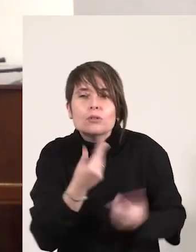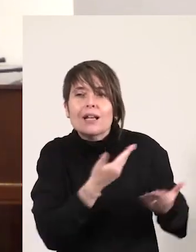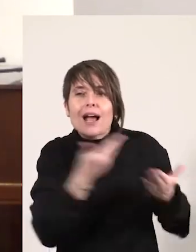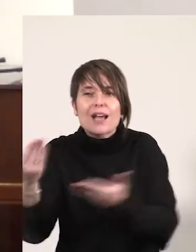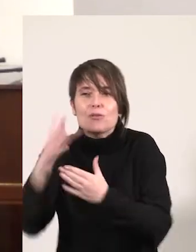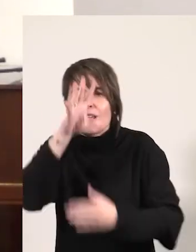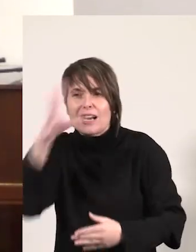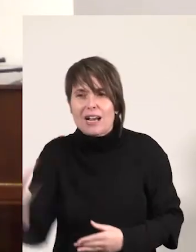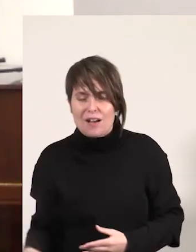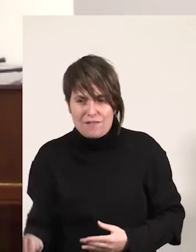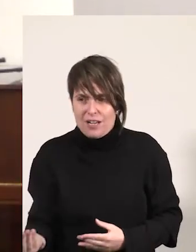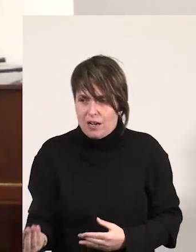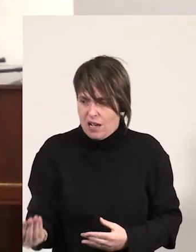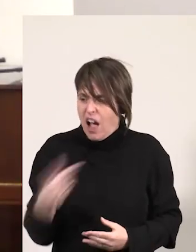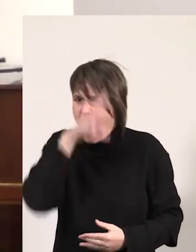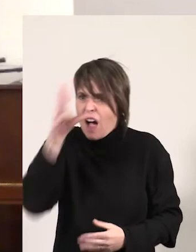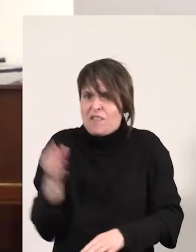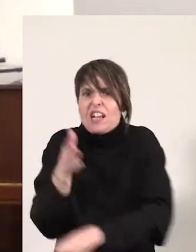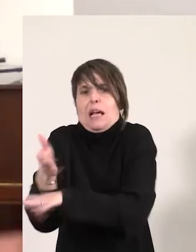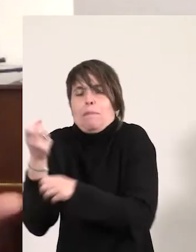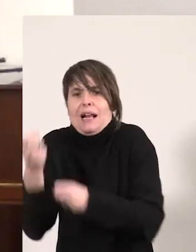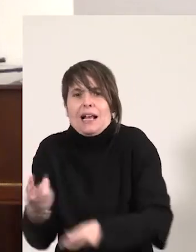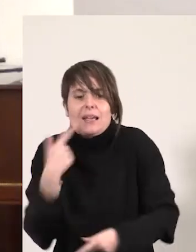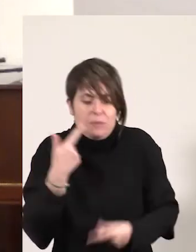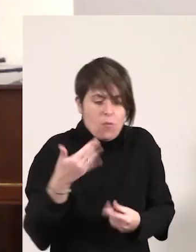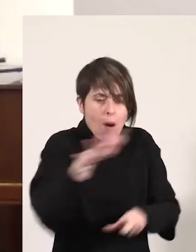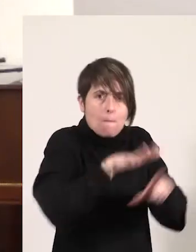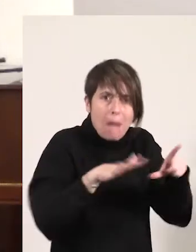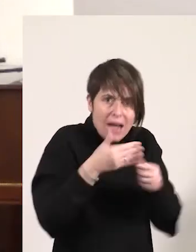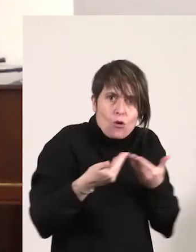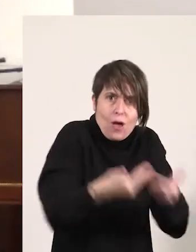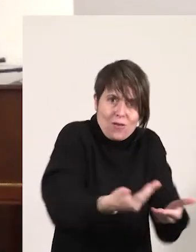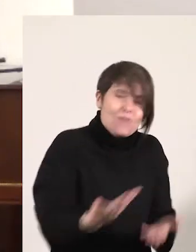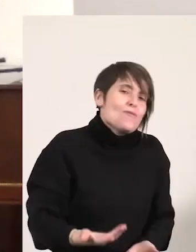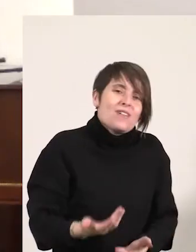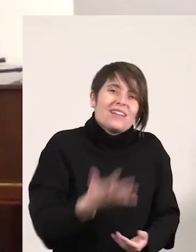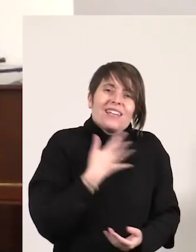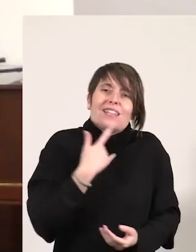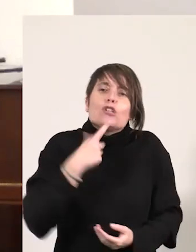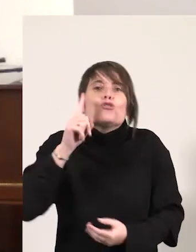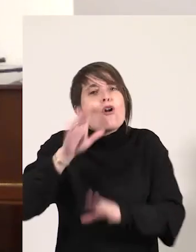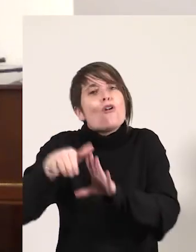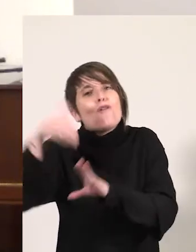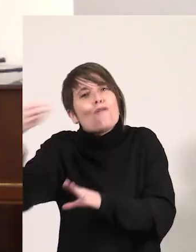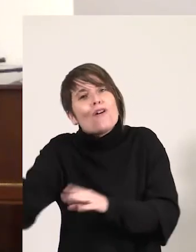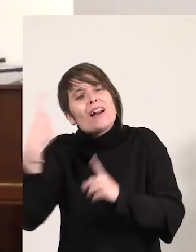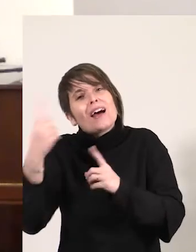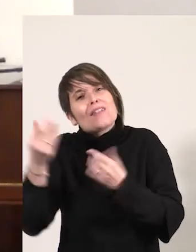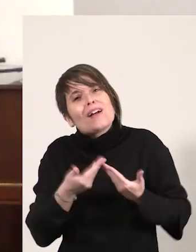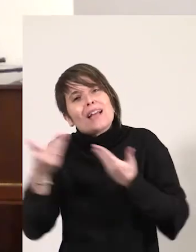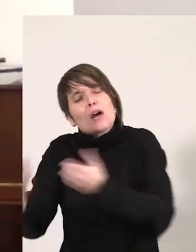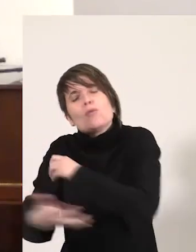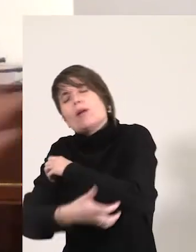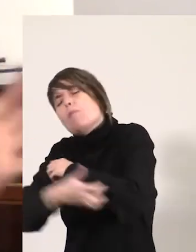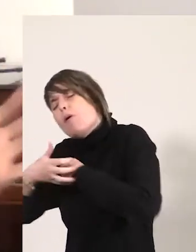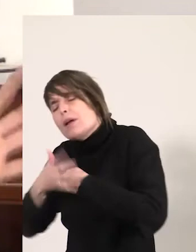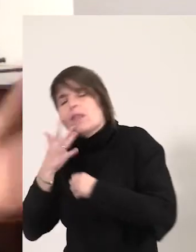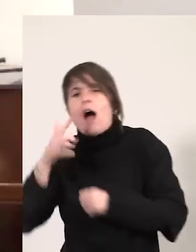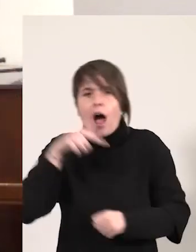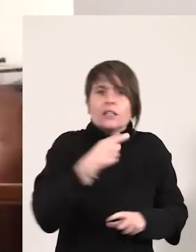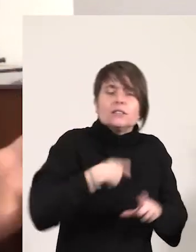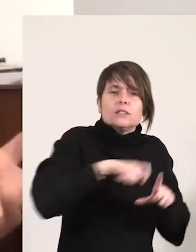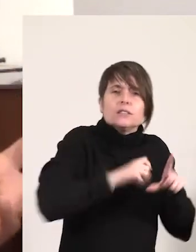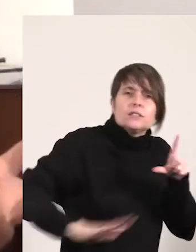de, ay, me gustaría ya ir a ayudar a África, ayuda en tu barrio, que seguro que hay un montón de cosas también, ¿no? Porque pensamos que solo